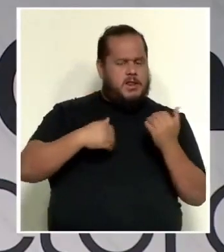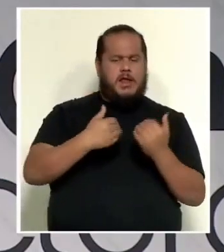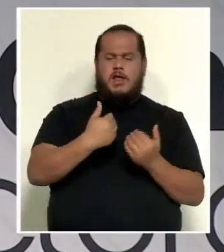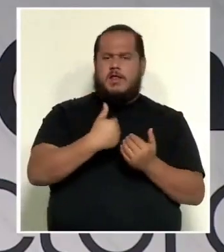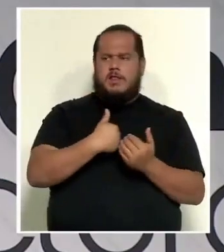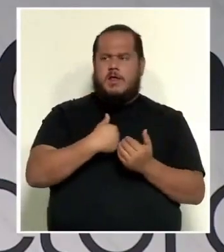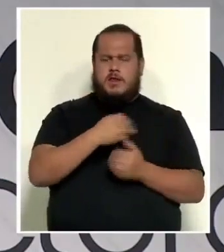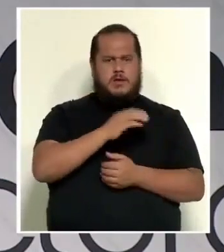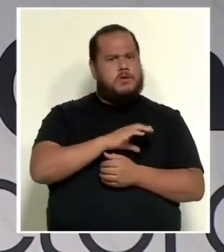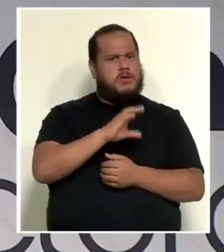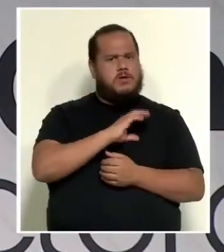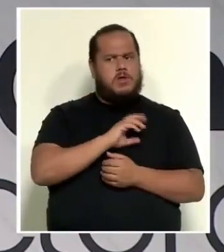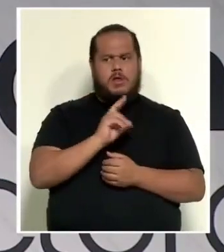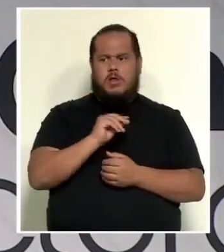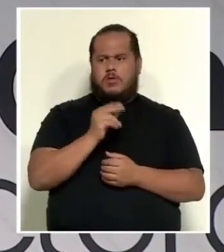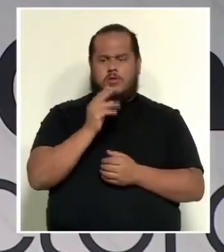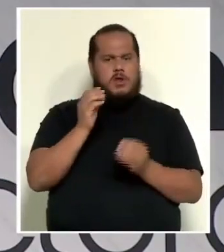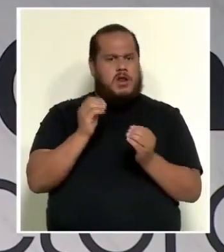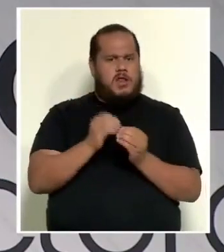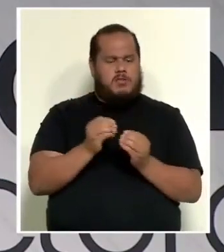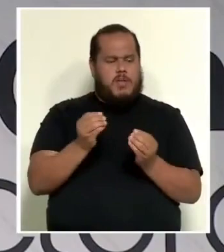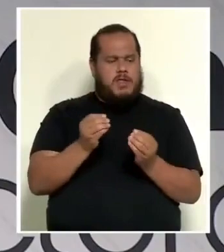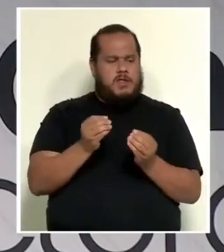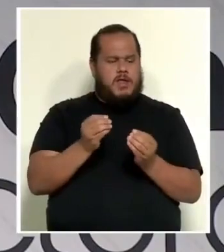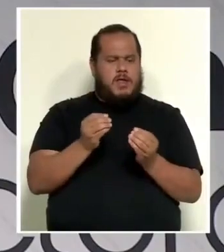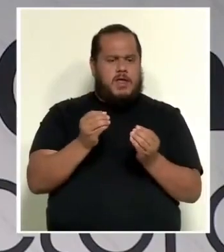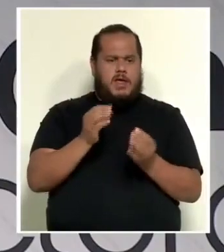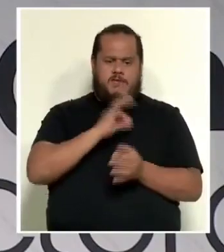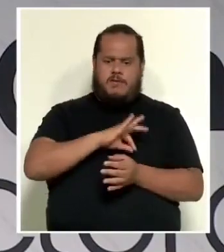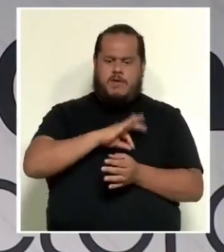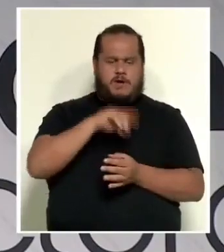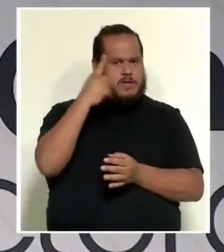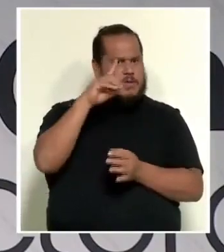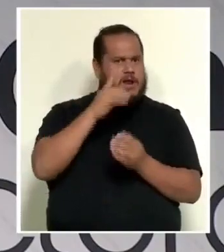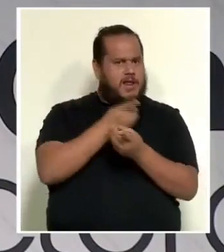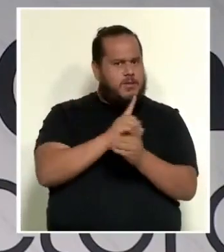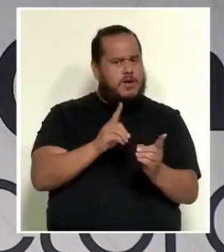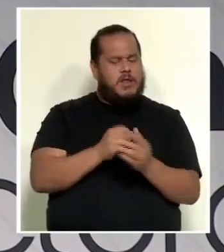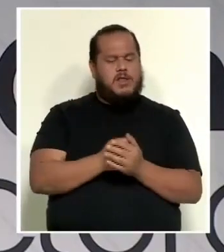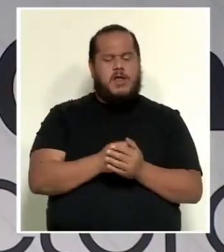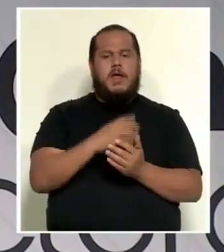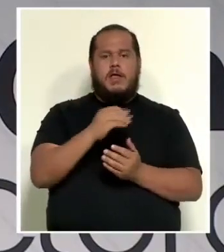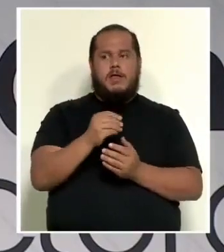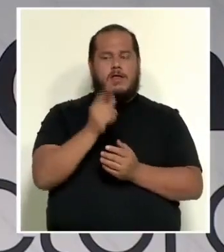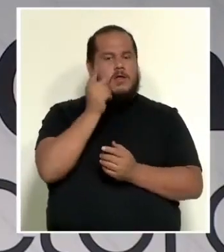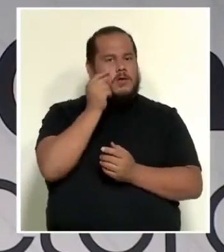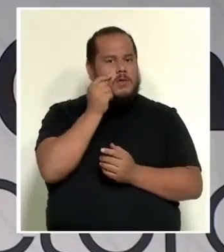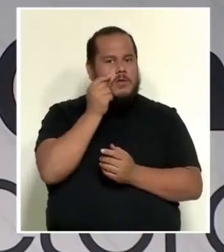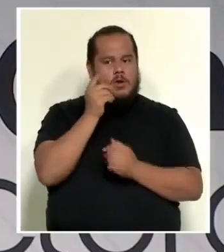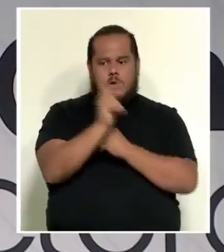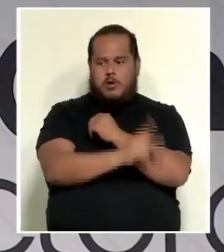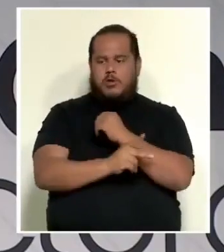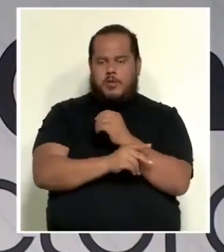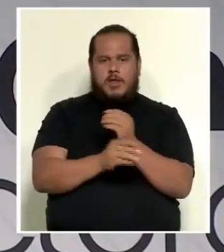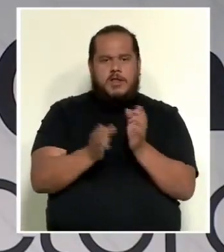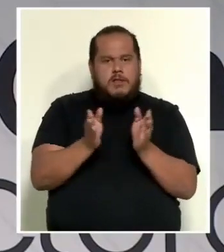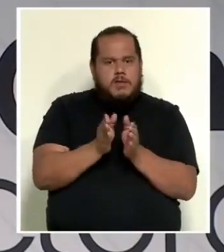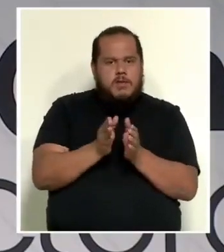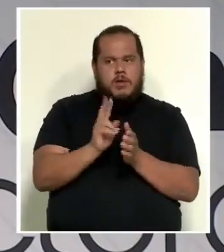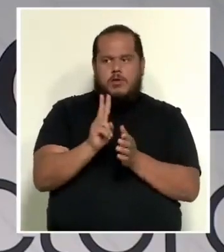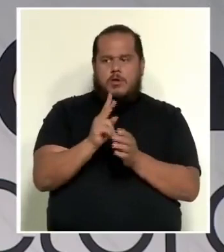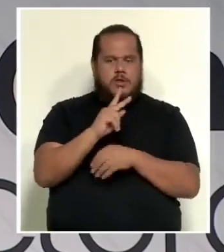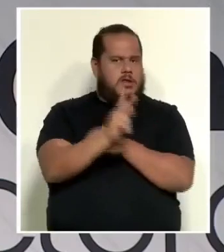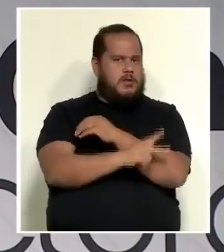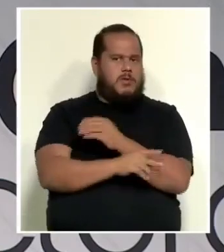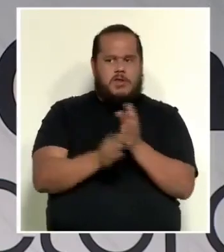condiciones que no son las más favorables para la democracia, ¿verdad? Para esa consolidación. Y curiosamente los países más pequeños, 2 de los países